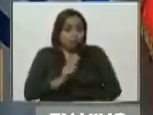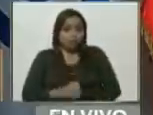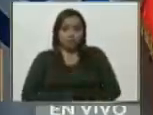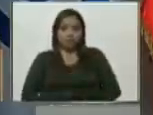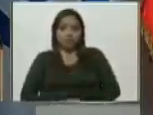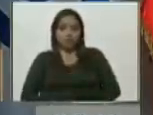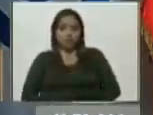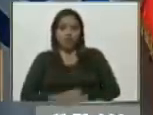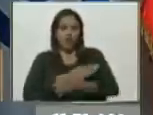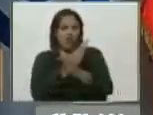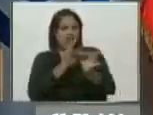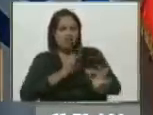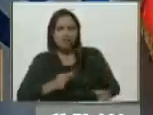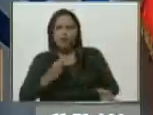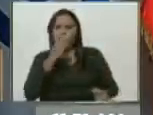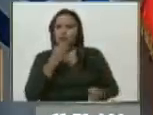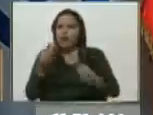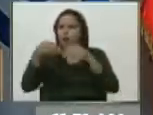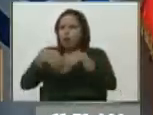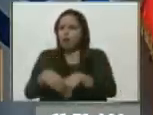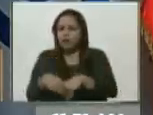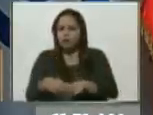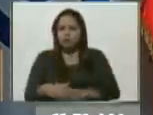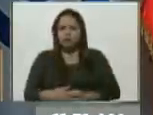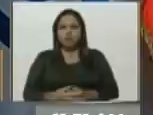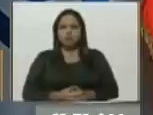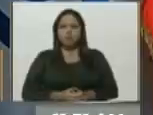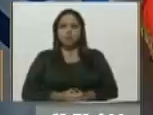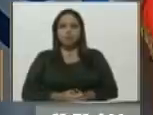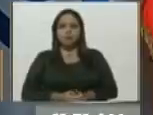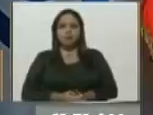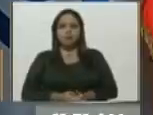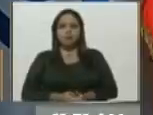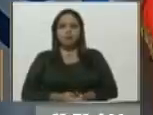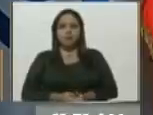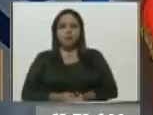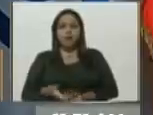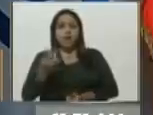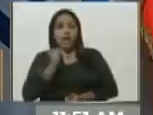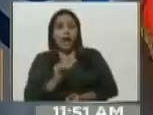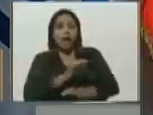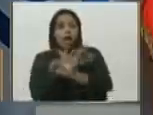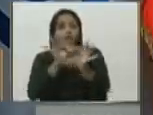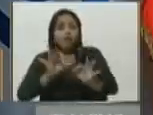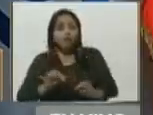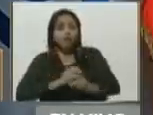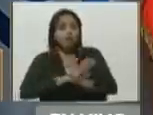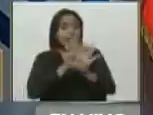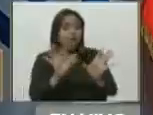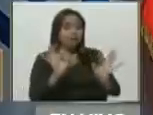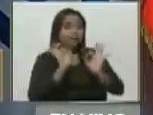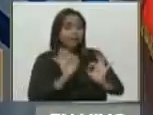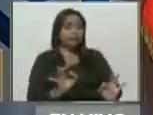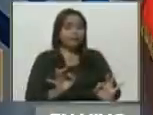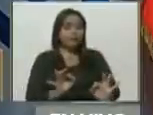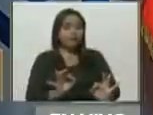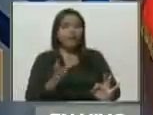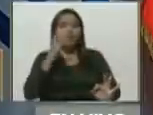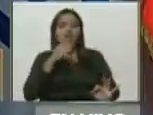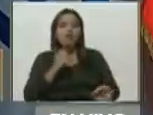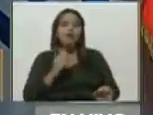totalmente repudiable, que ha merecido de manera unánime el